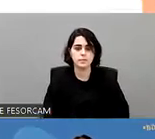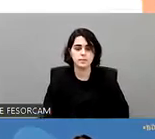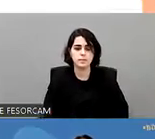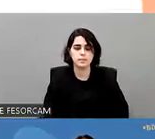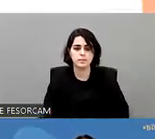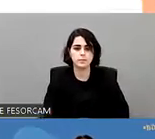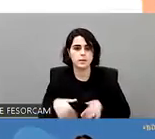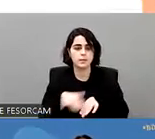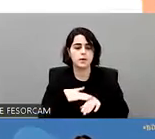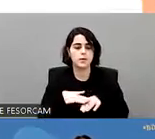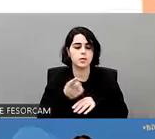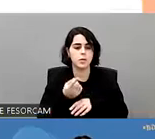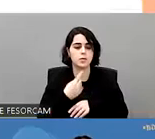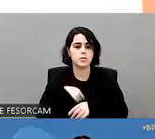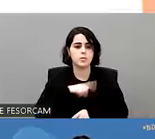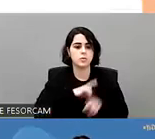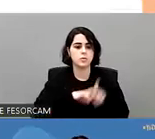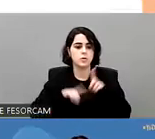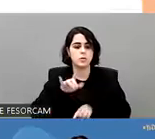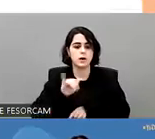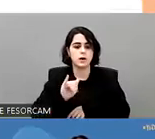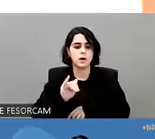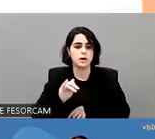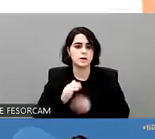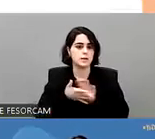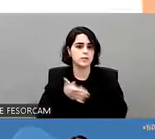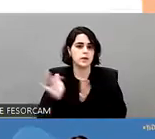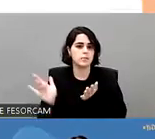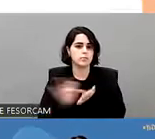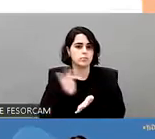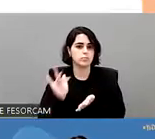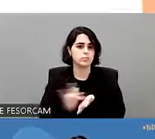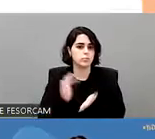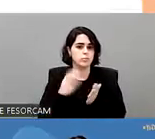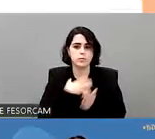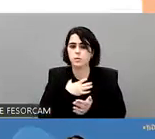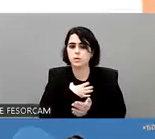Perdonad, pero estamos teniendo un problema y no pasan las diapositivas.